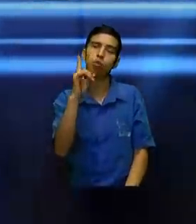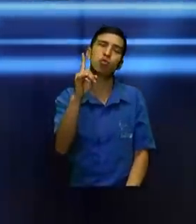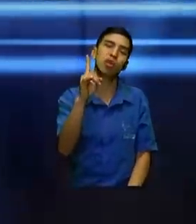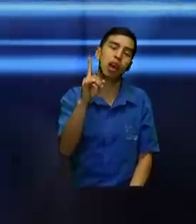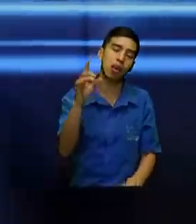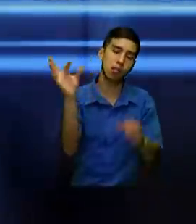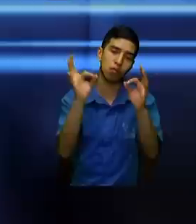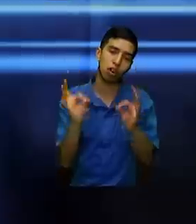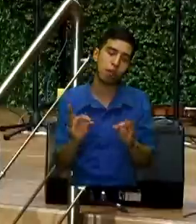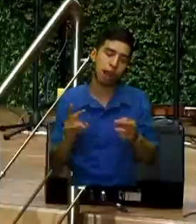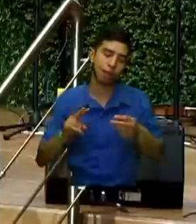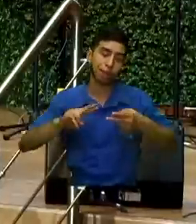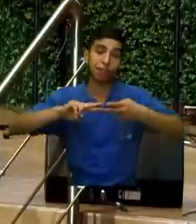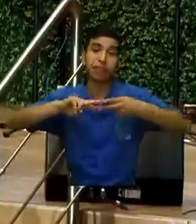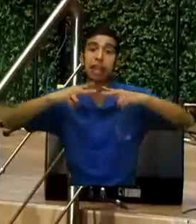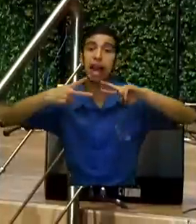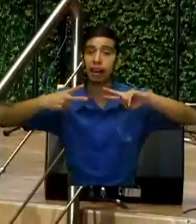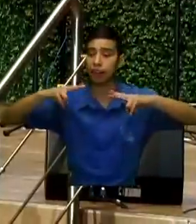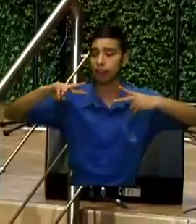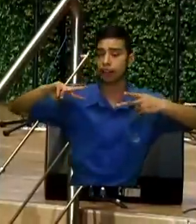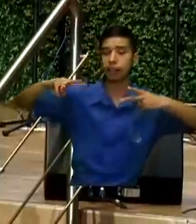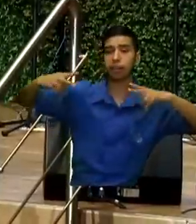En su sangre está la genética.